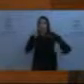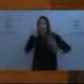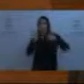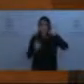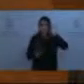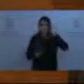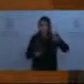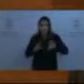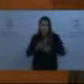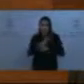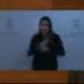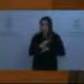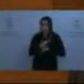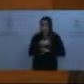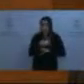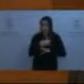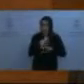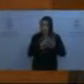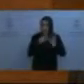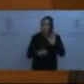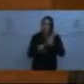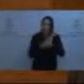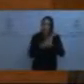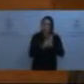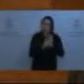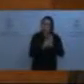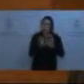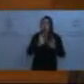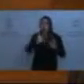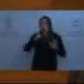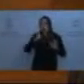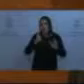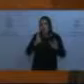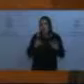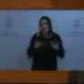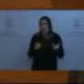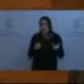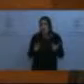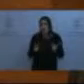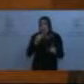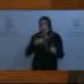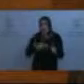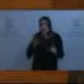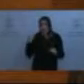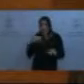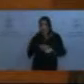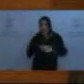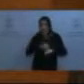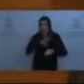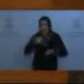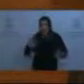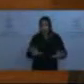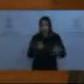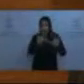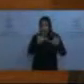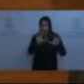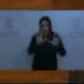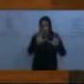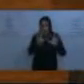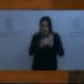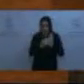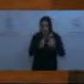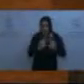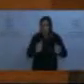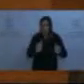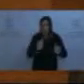no subvencionables. Exclusiones que ni estaban en las bases del 10 de su predecesora, ni estaban